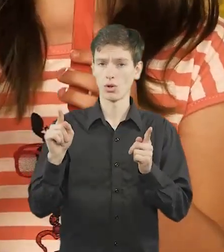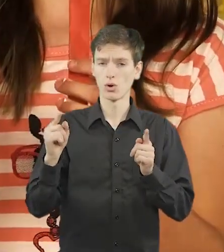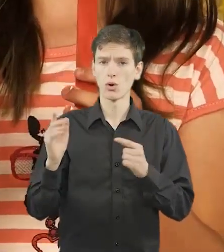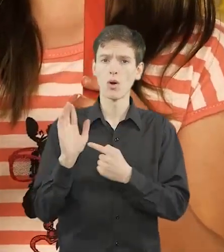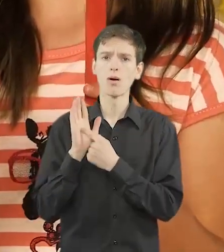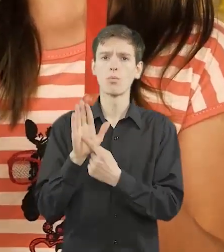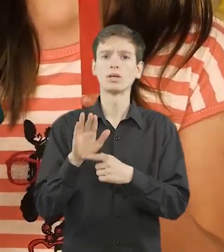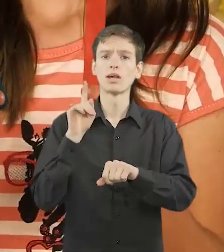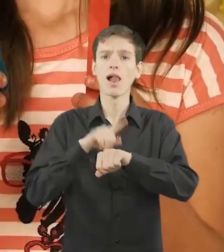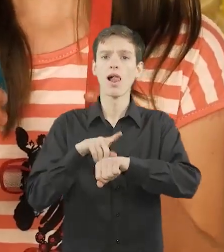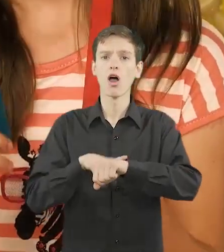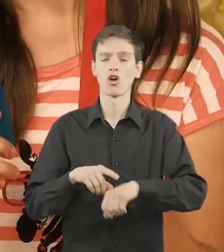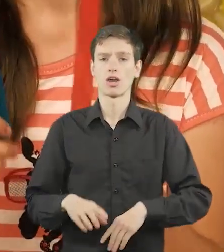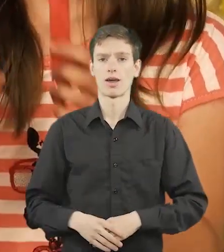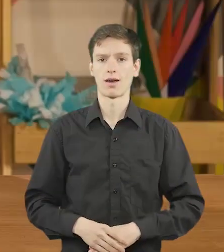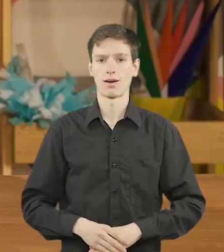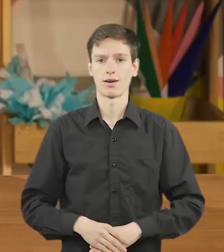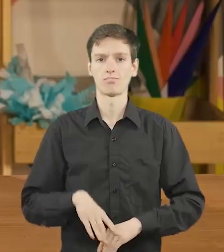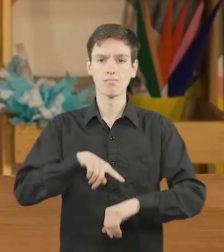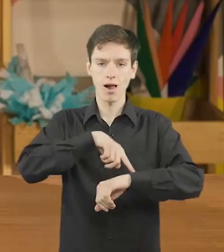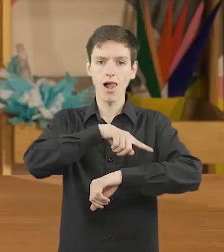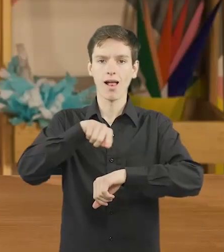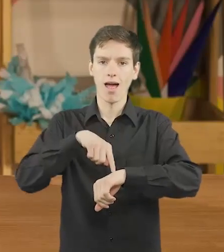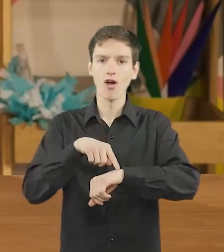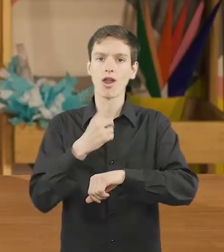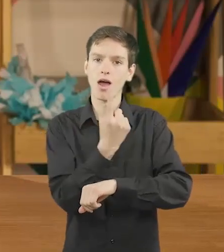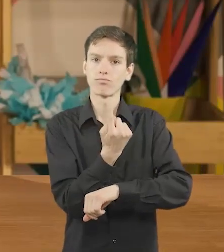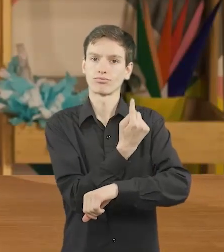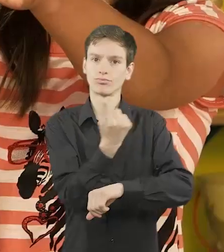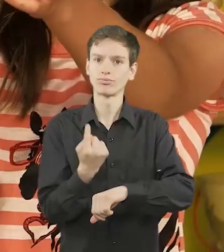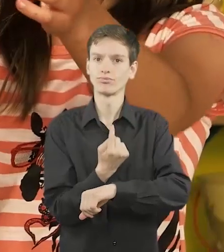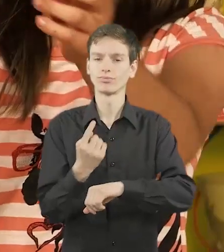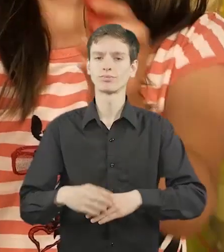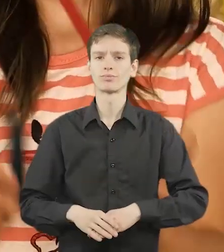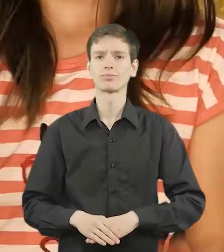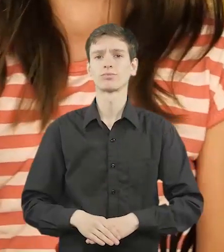nos va a marcar la hora. Mírenlos. ¡Sí!